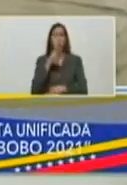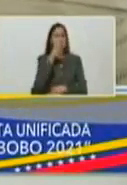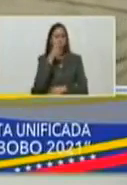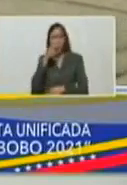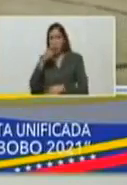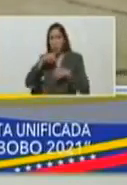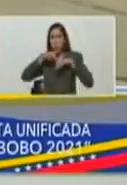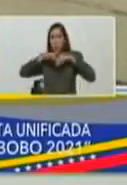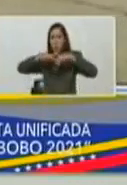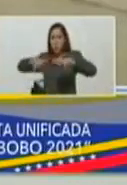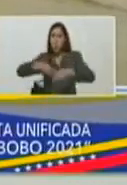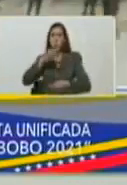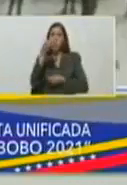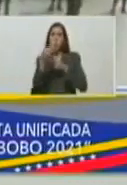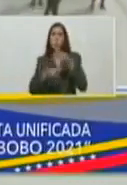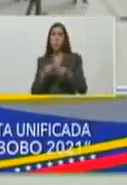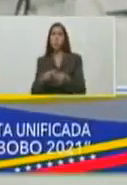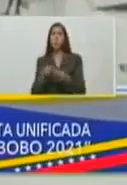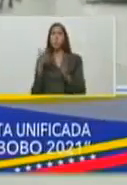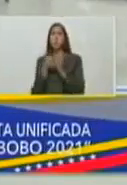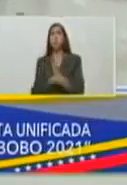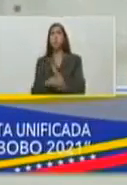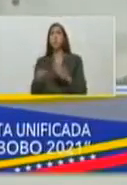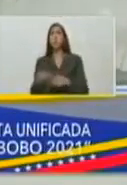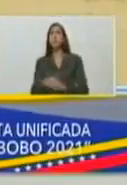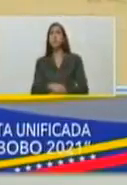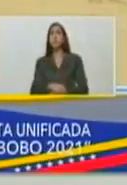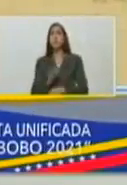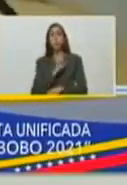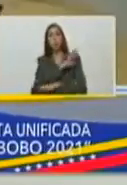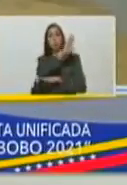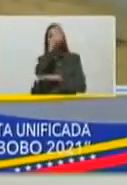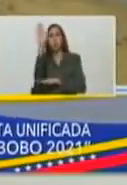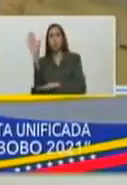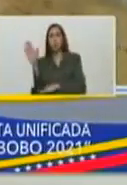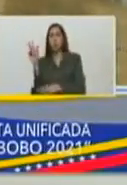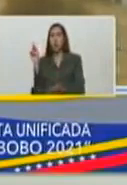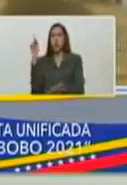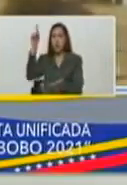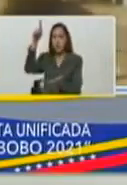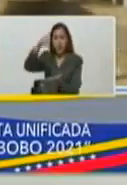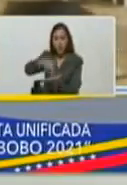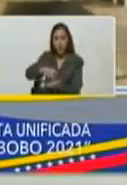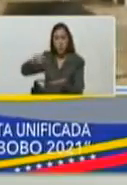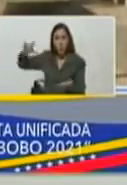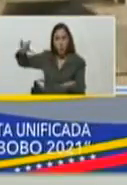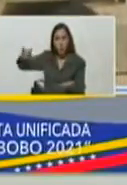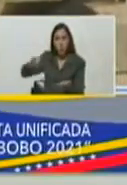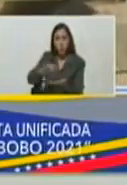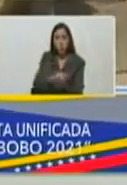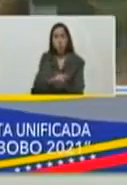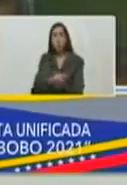y establecimos una cabecera aérea en el Aeropuerto Internacional José Antonio